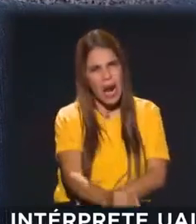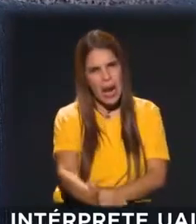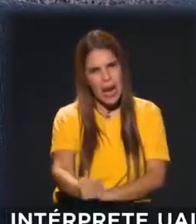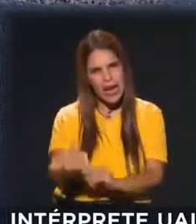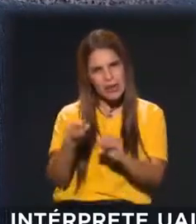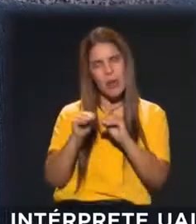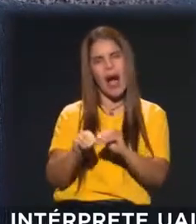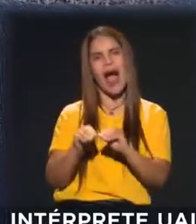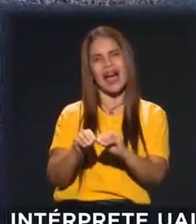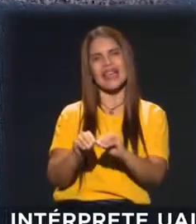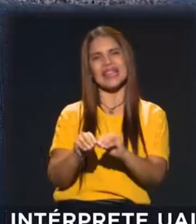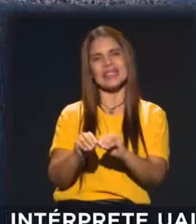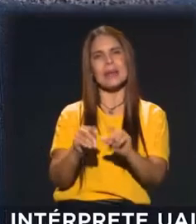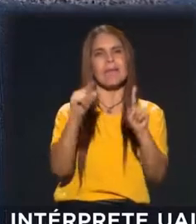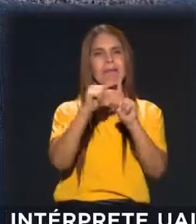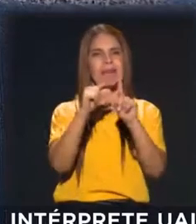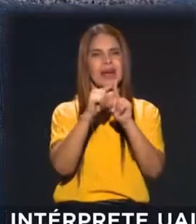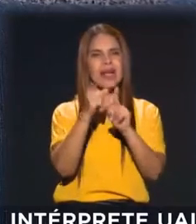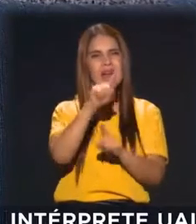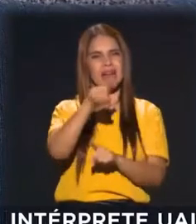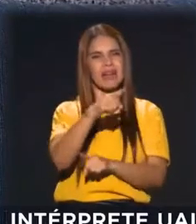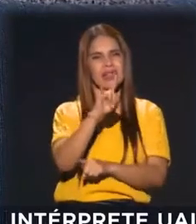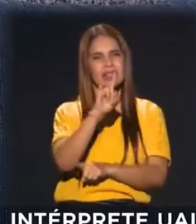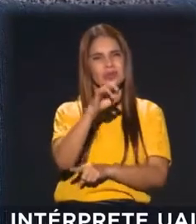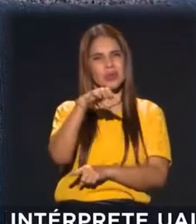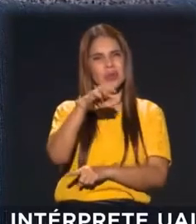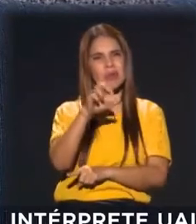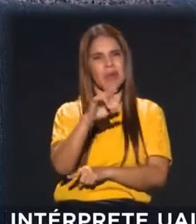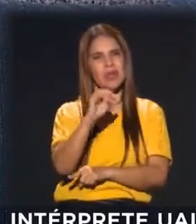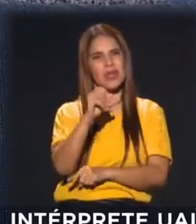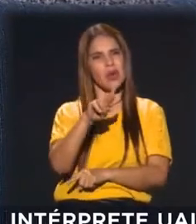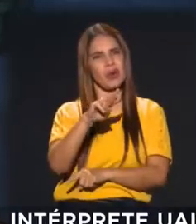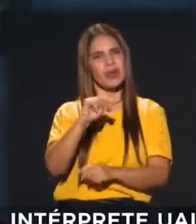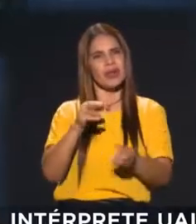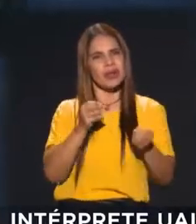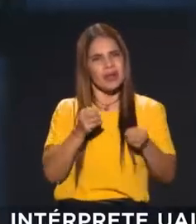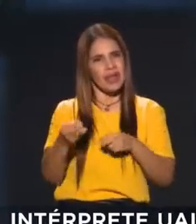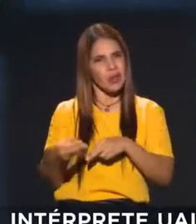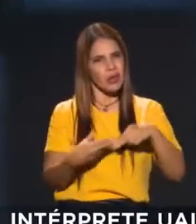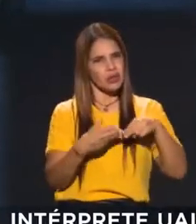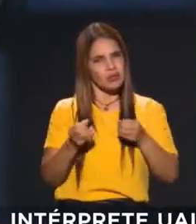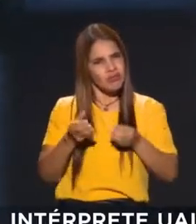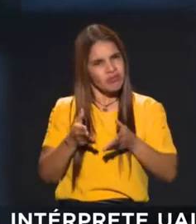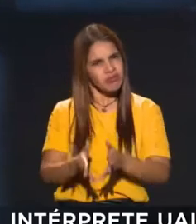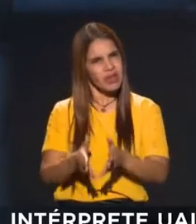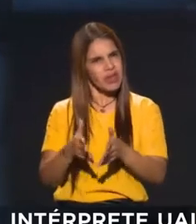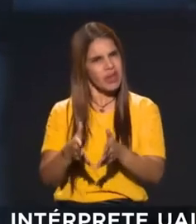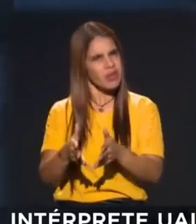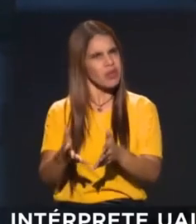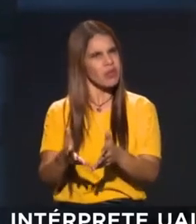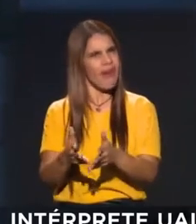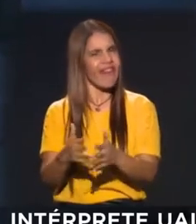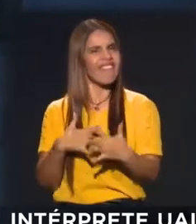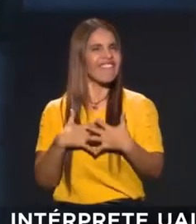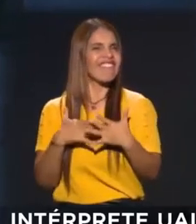superior. Ahí es donde hay que hacer la revolución. Entonces, ¿qué mejor forma de celebrar un día del maestro que